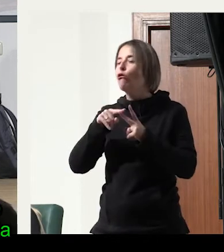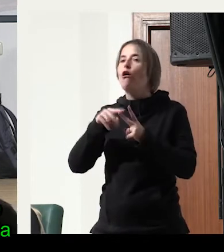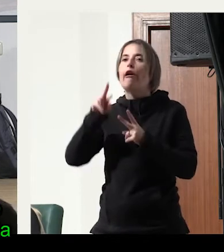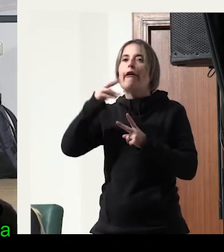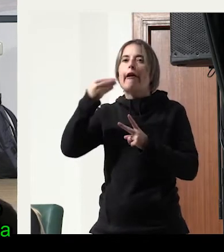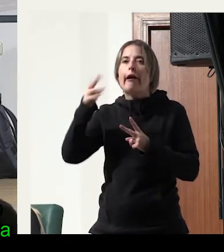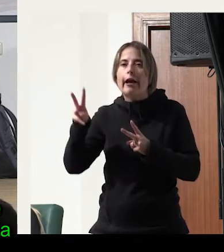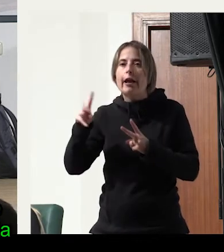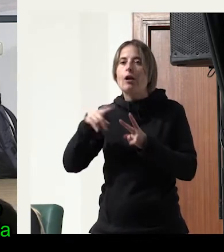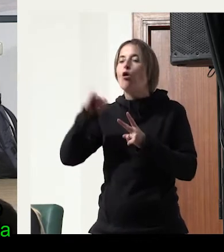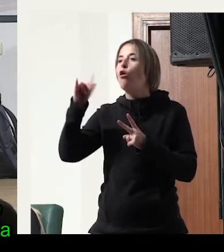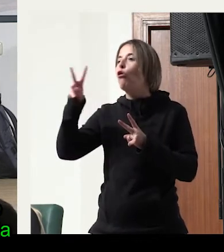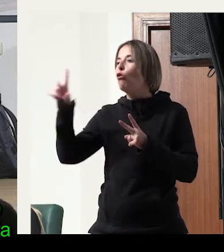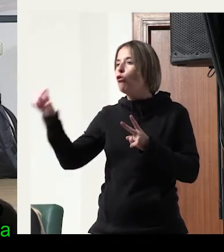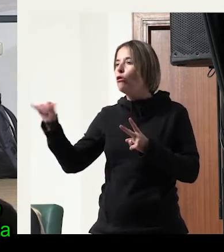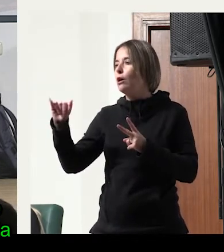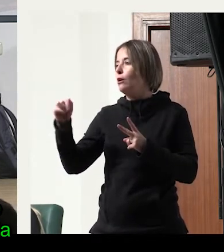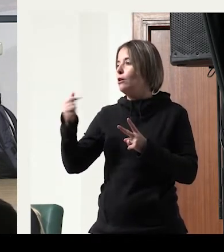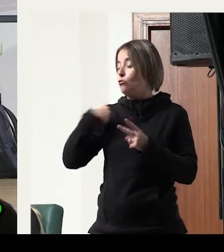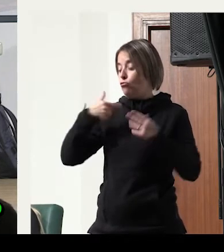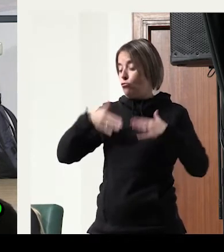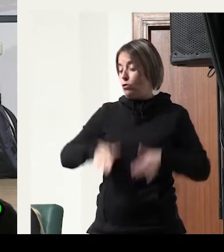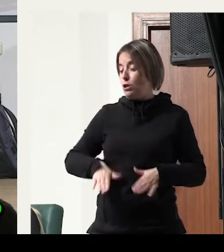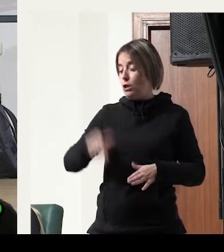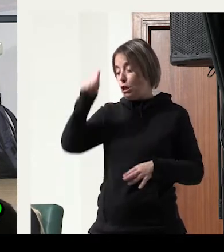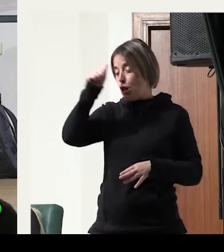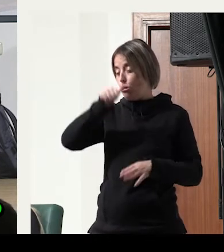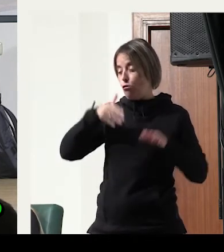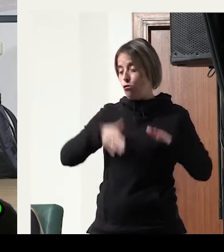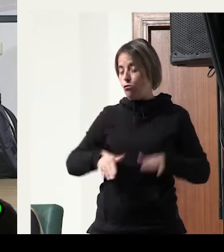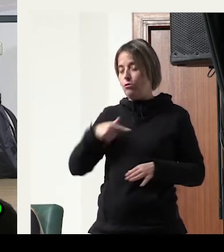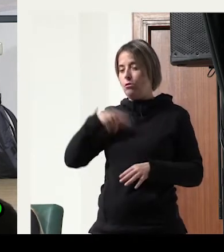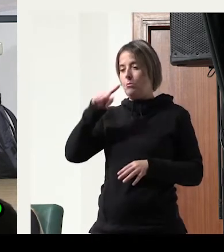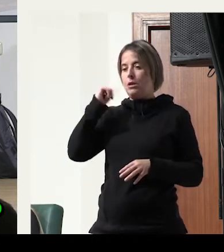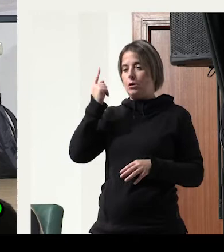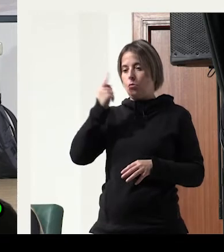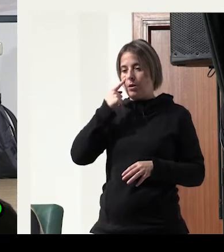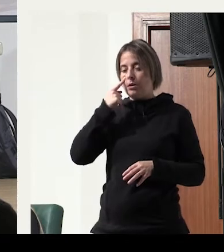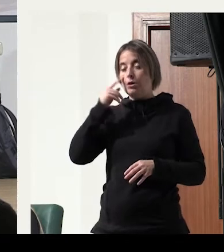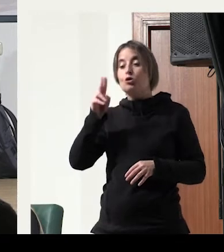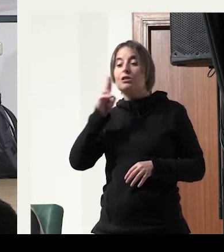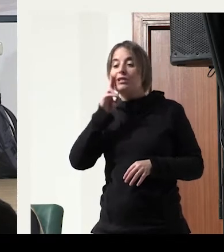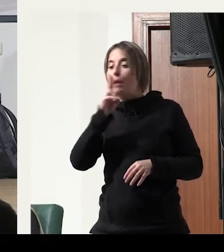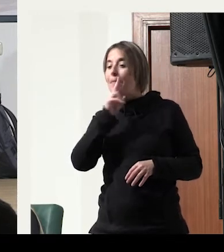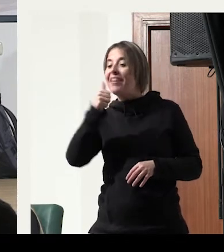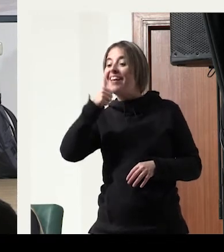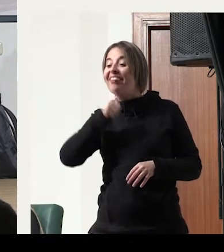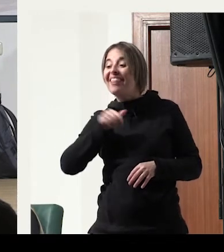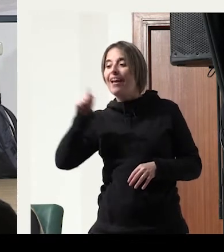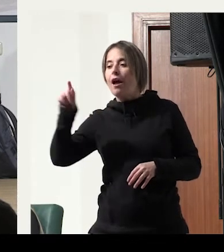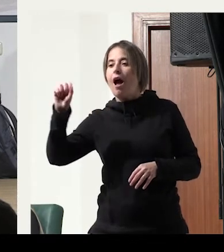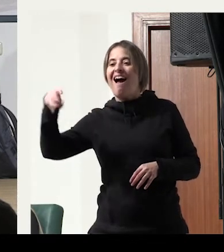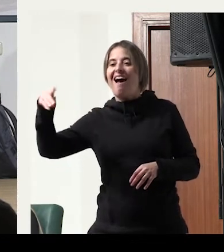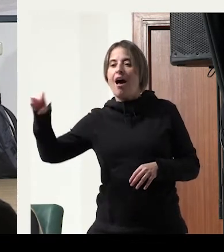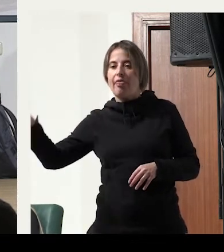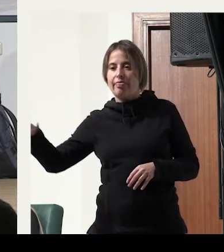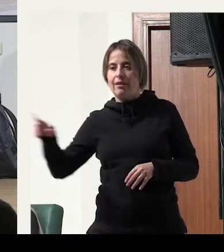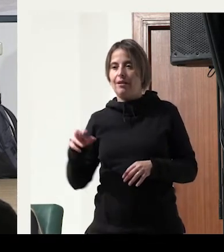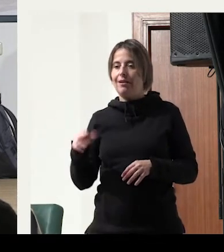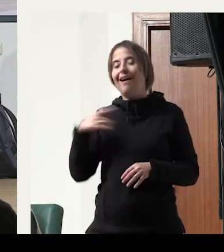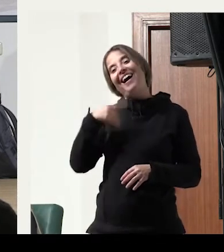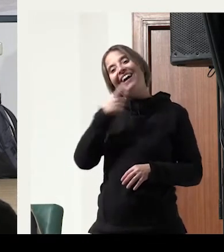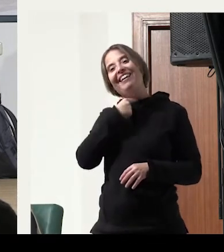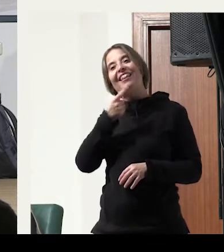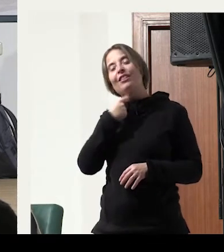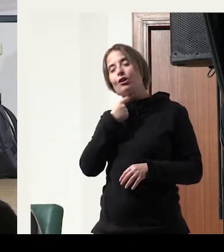¿no? Yo me acuerdo que yo tengo un hijo y cuando tuve el hijo de repente me di cuenta que me había convertido en la madre de Ander, ¿no? Y me hacía como gracia, y yo para mucha gente